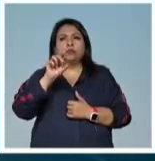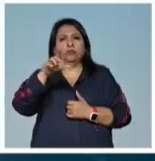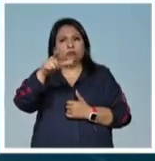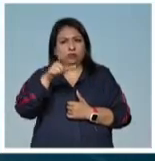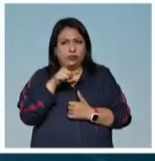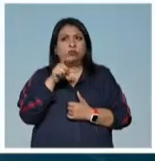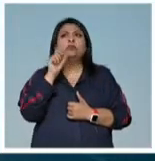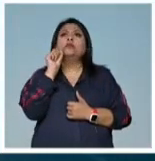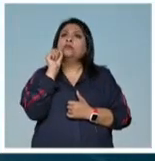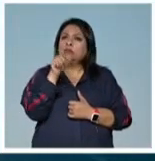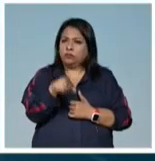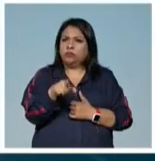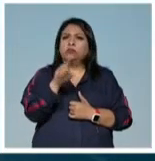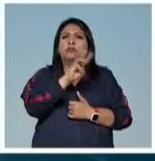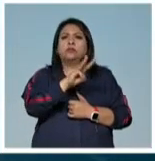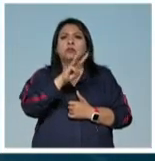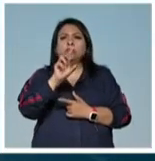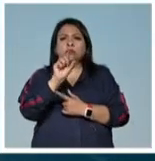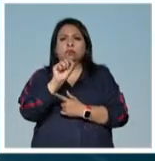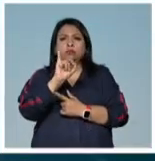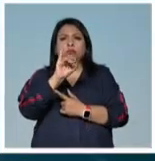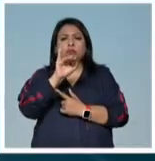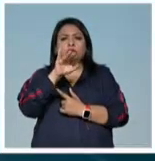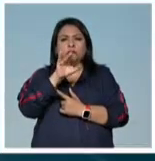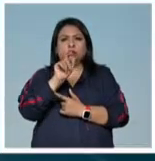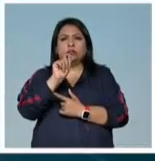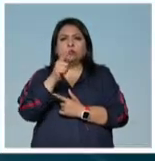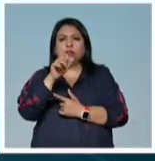www.estimulosfiscaleshacienda.gov.mx y también en